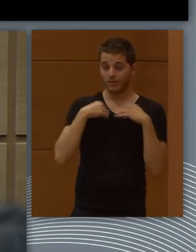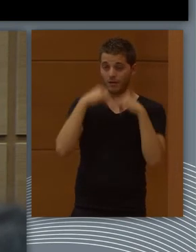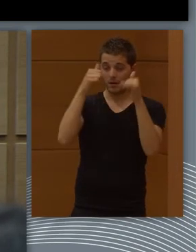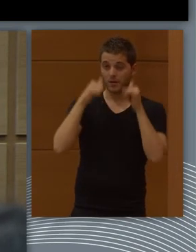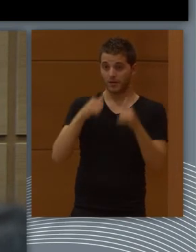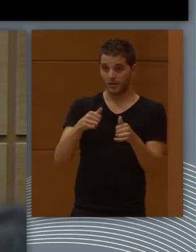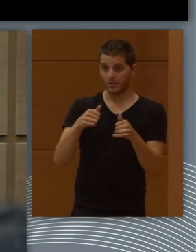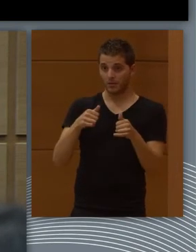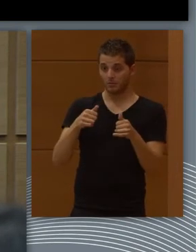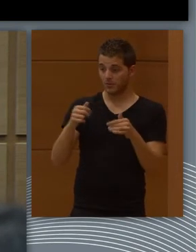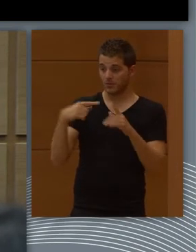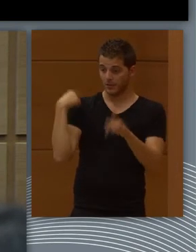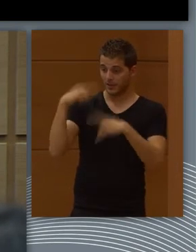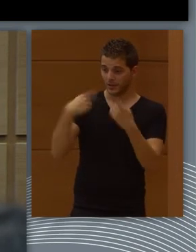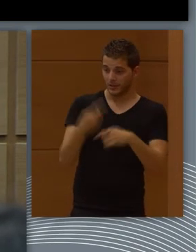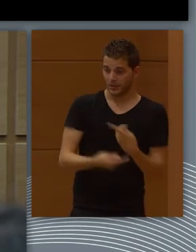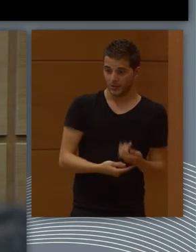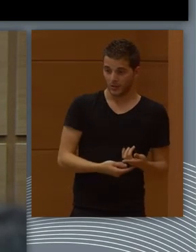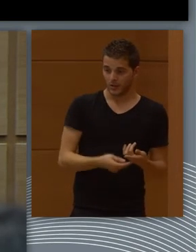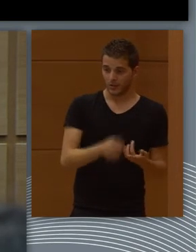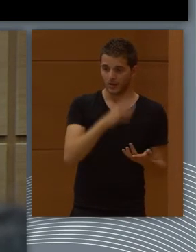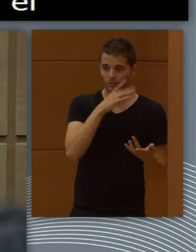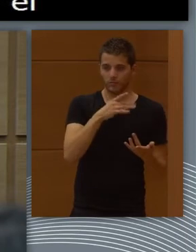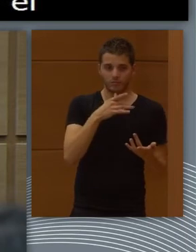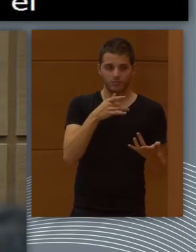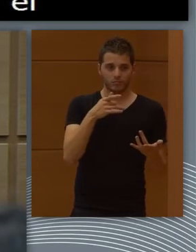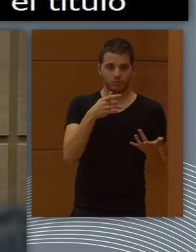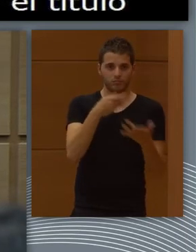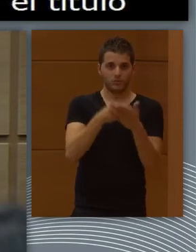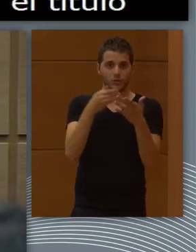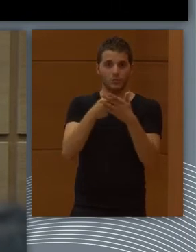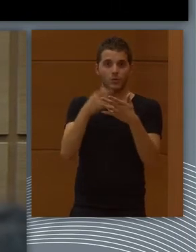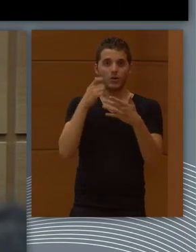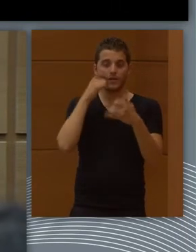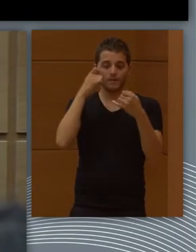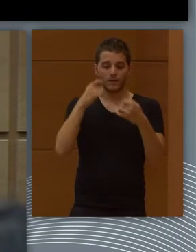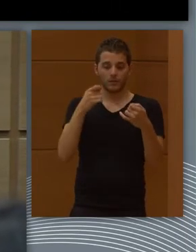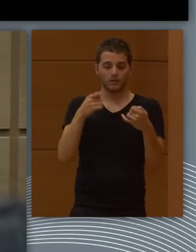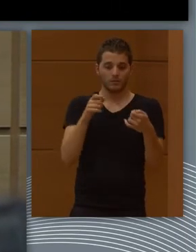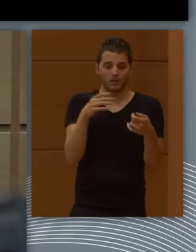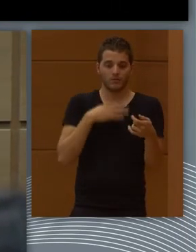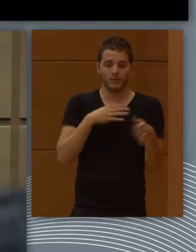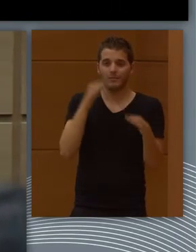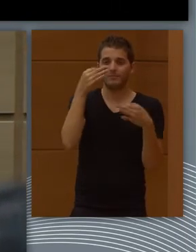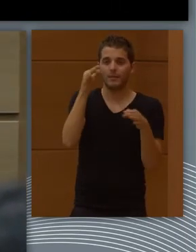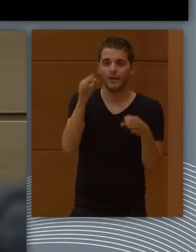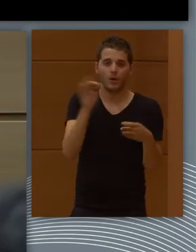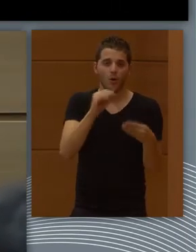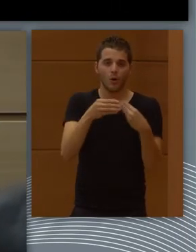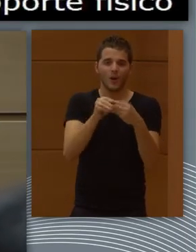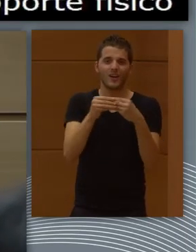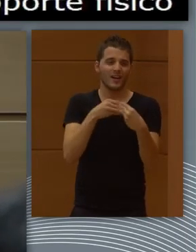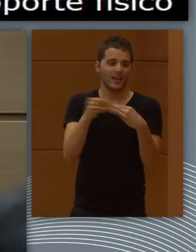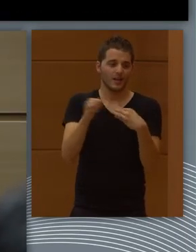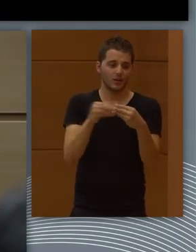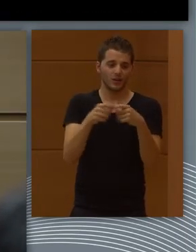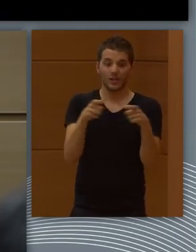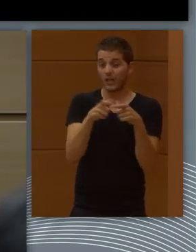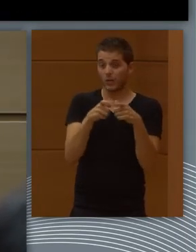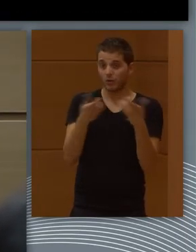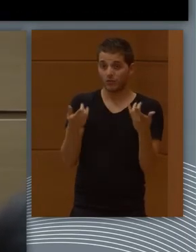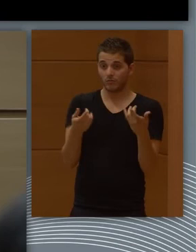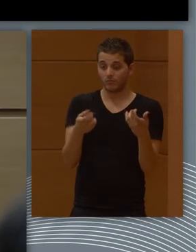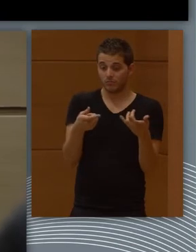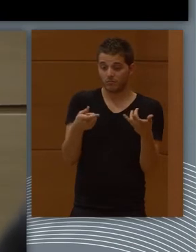tradicional, pues por el hecho de estar en un soporte físico como es el papel, bueno, es cartón, un material diferente,